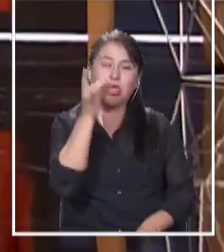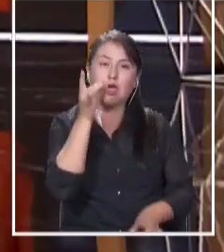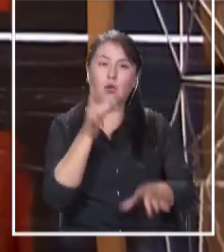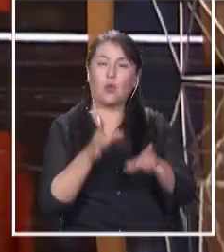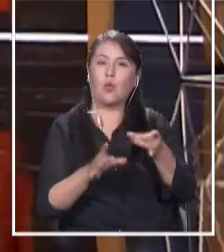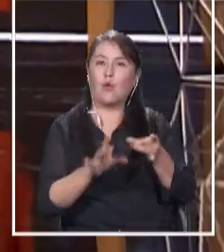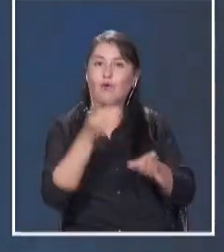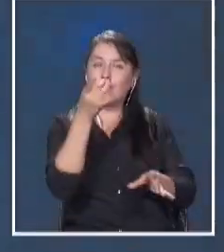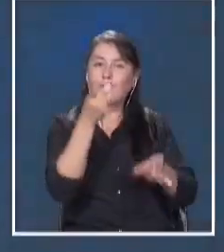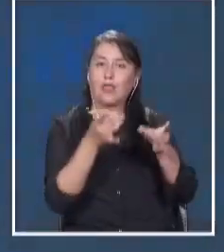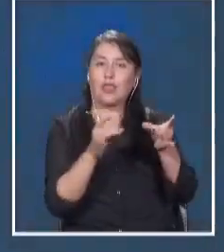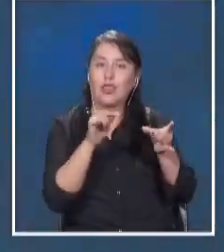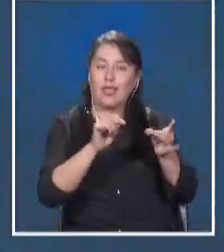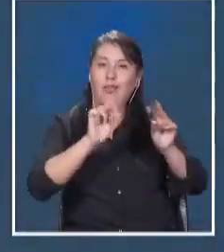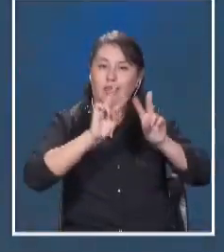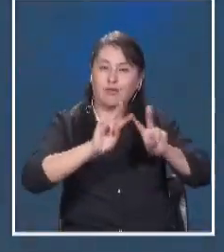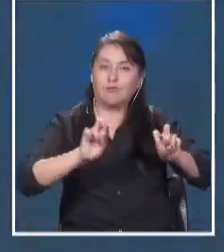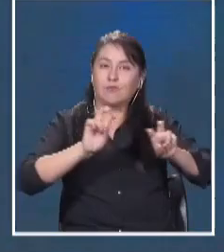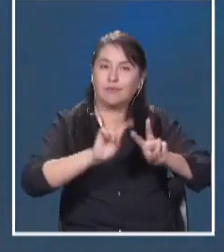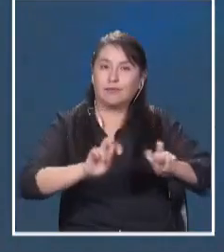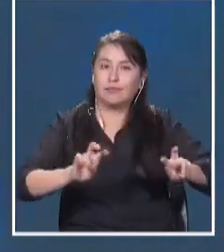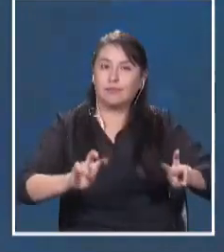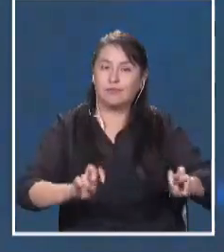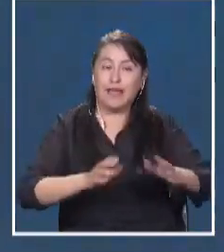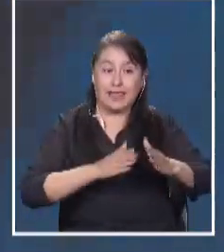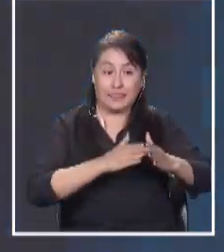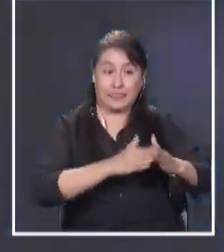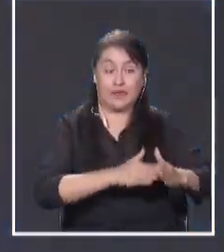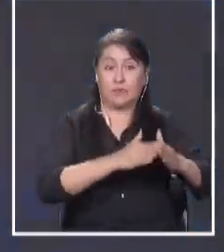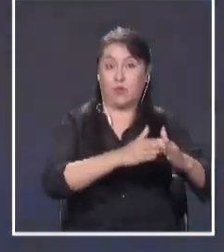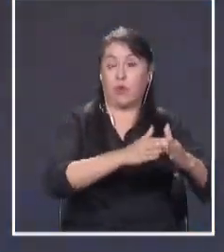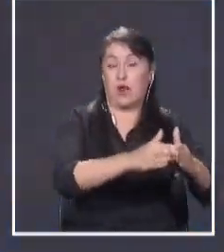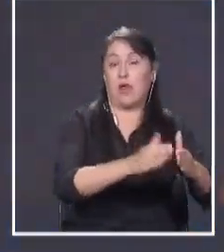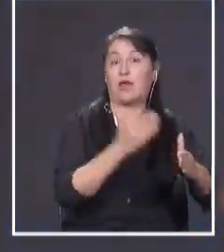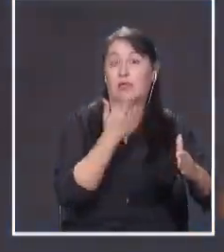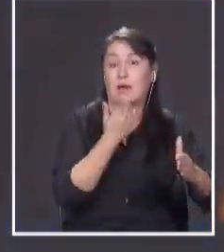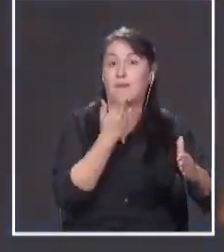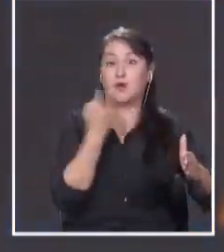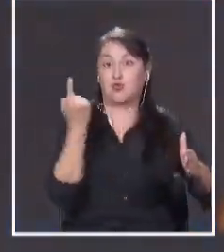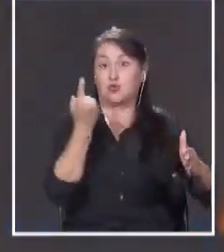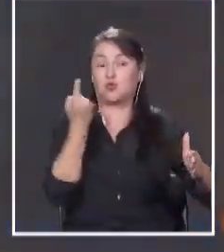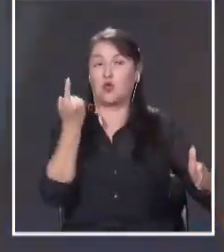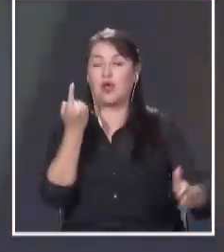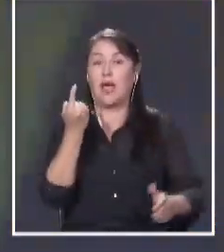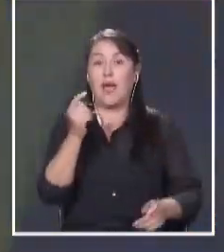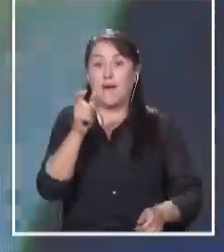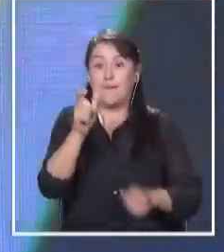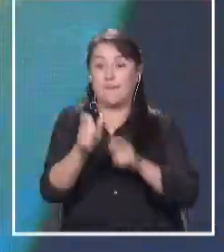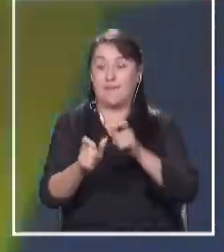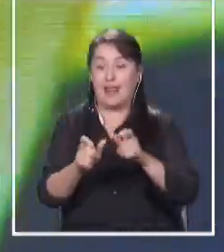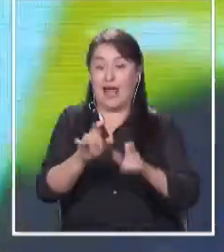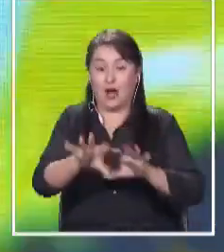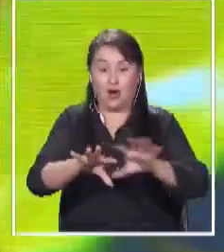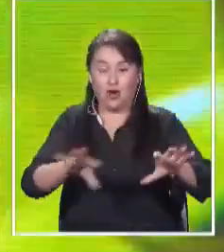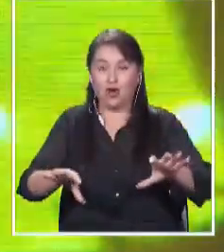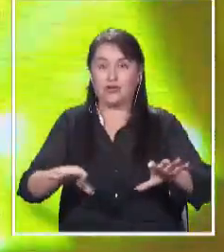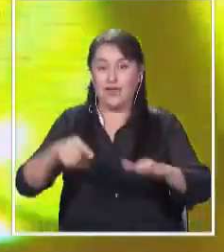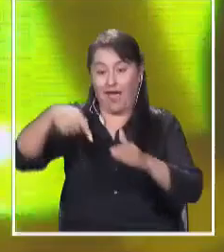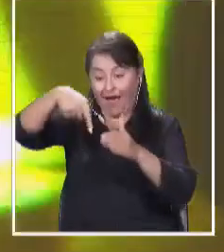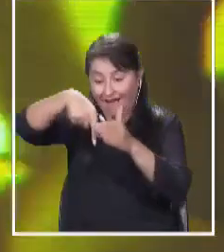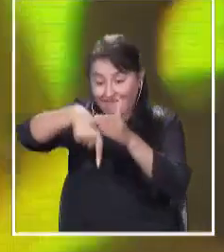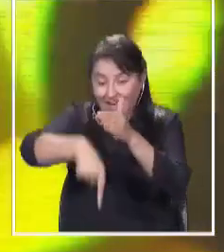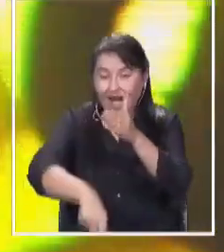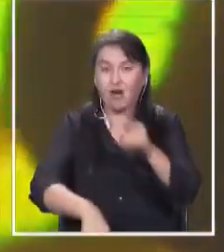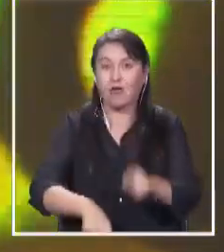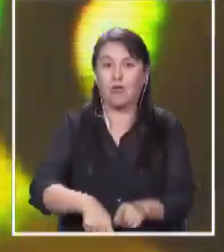partir de estas expediciones, tripuladas y no tripuladas, es que los habitantes que están allá abajo son nuevos,